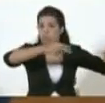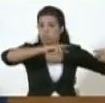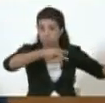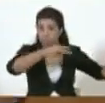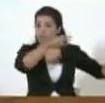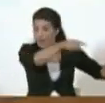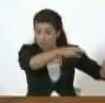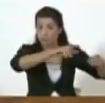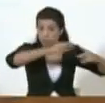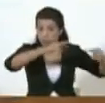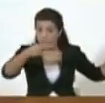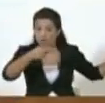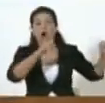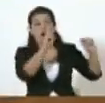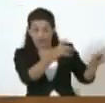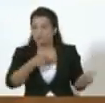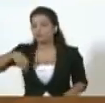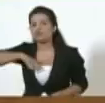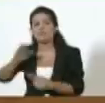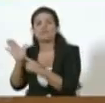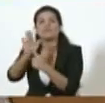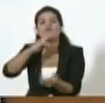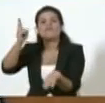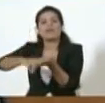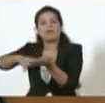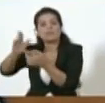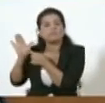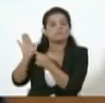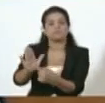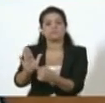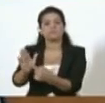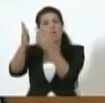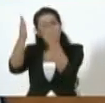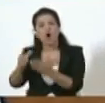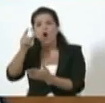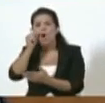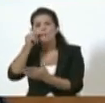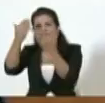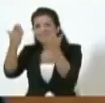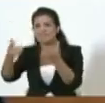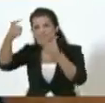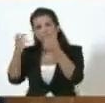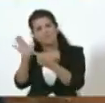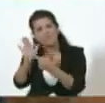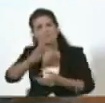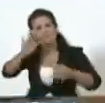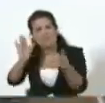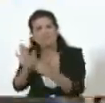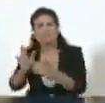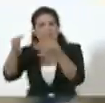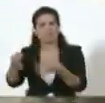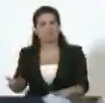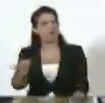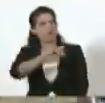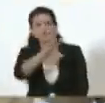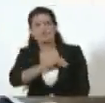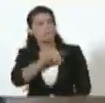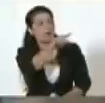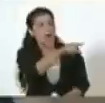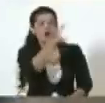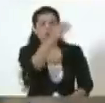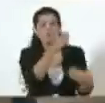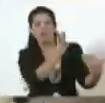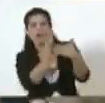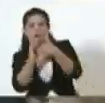mentiras criminales. Nosotros digamos la verdad profunda de un hombre gigante como Hugo Chávez. Ya basta de agresiones de Colombia